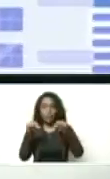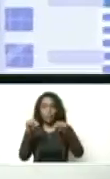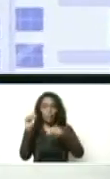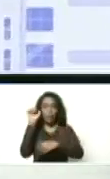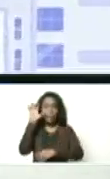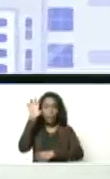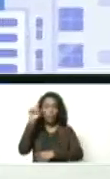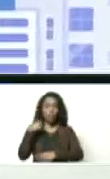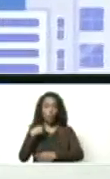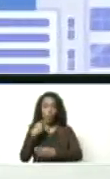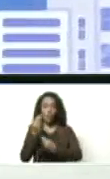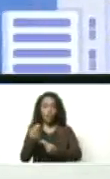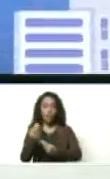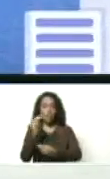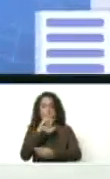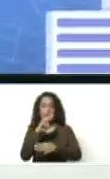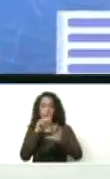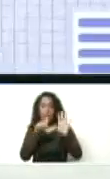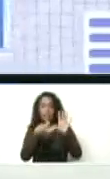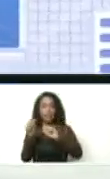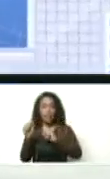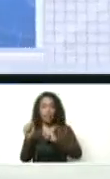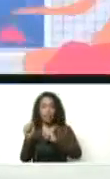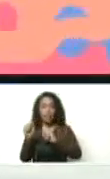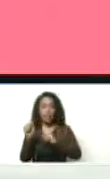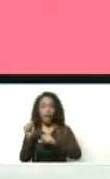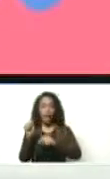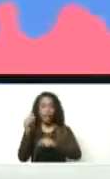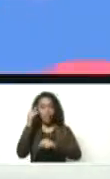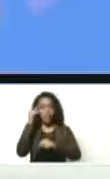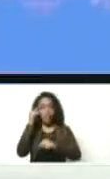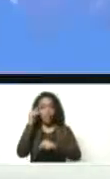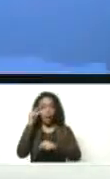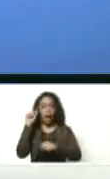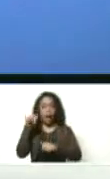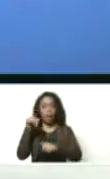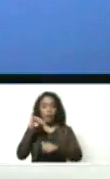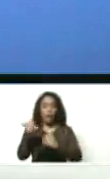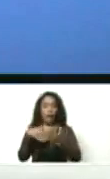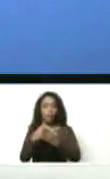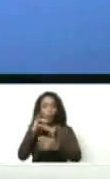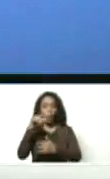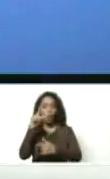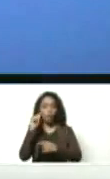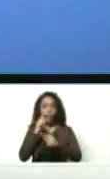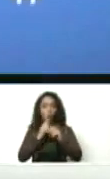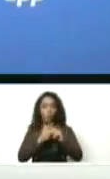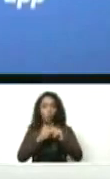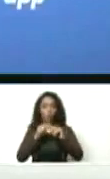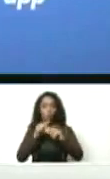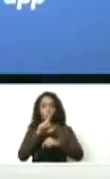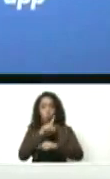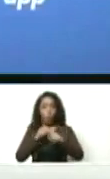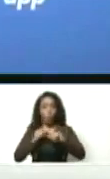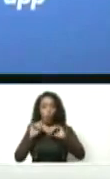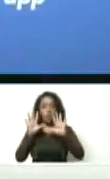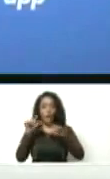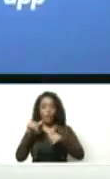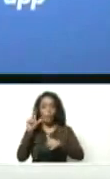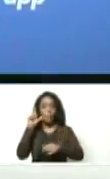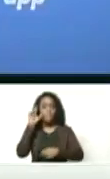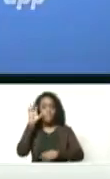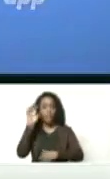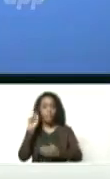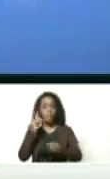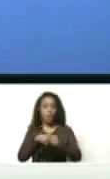20 de julio para que se inscriben todo el 1x10 del país. El 1x10.